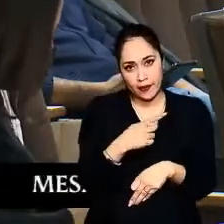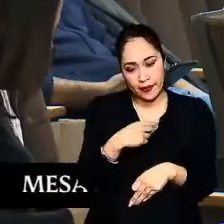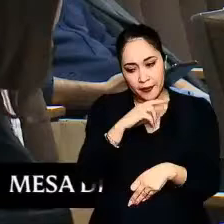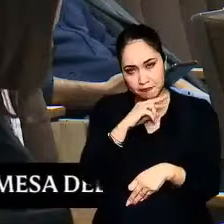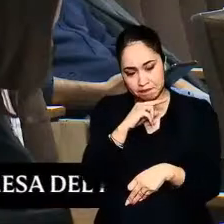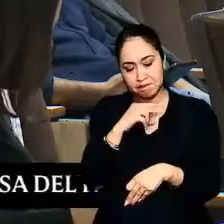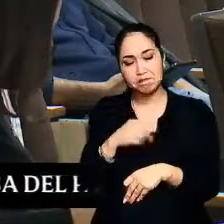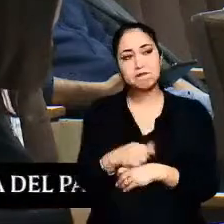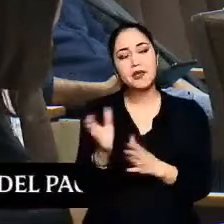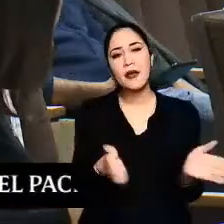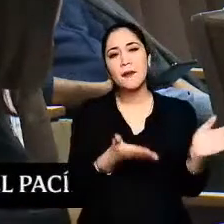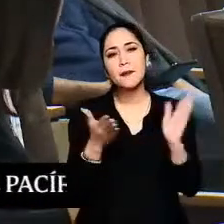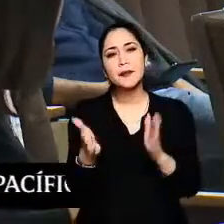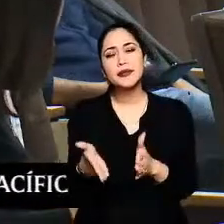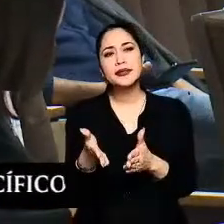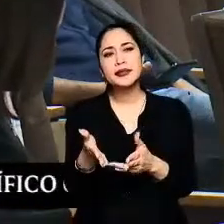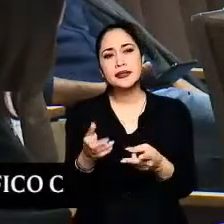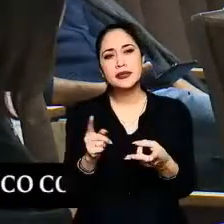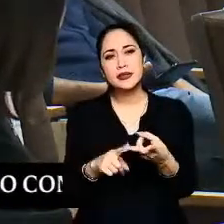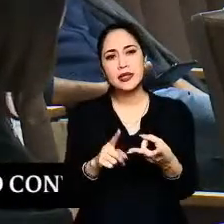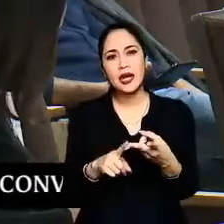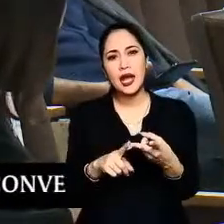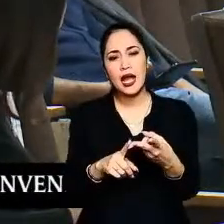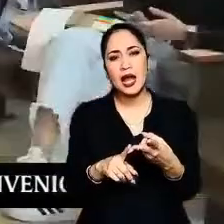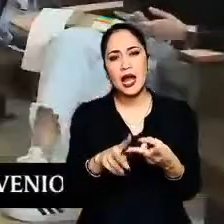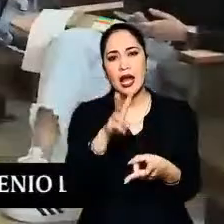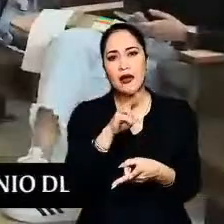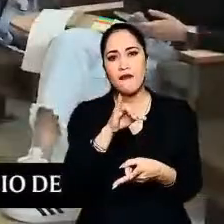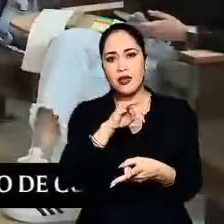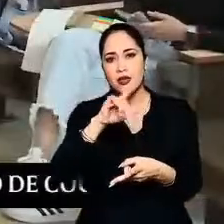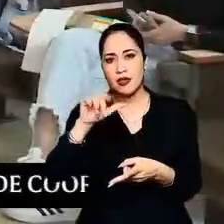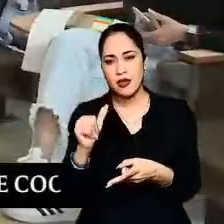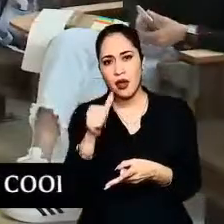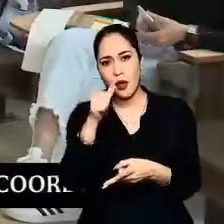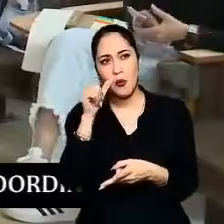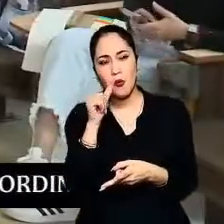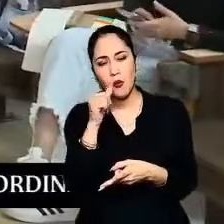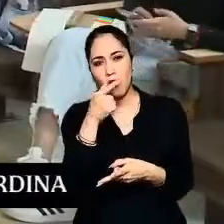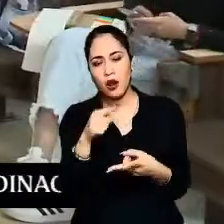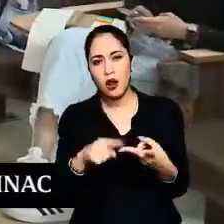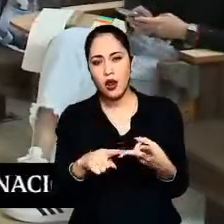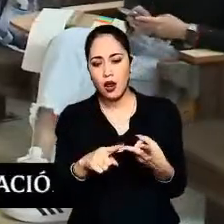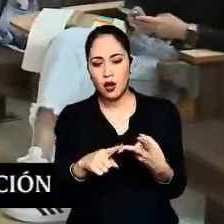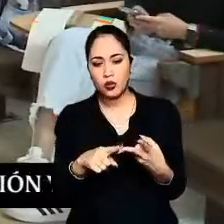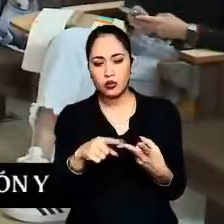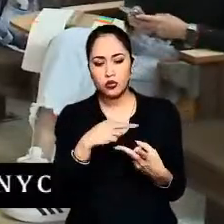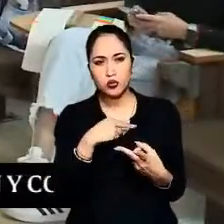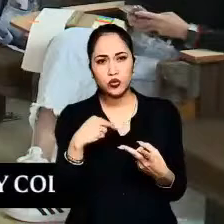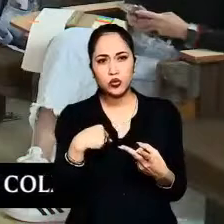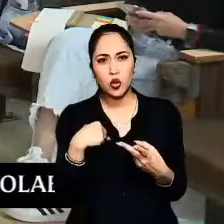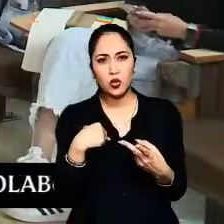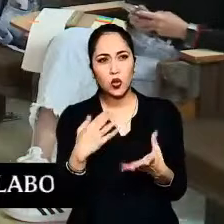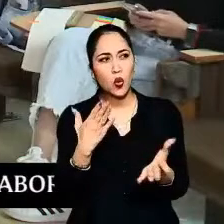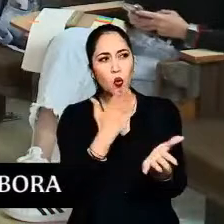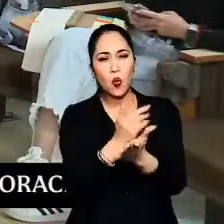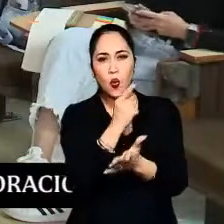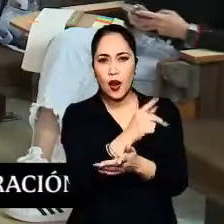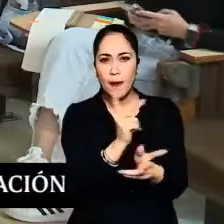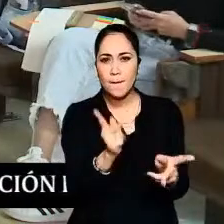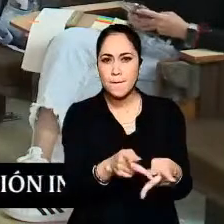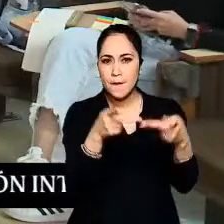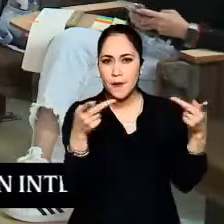permite, también en el caso de Villa Juárez, nosotros hacemos un ejercicio de periodismo constructivo ahí de hace